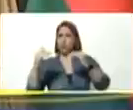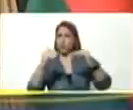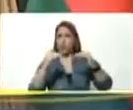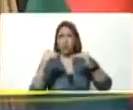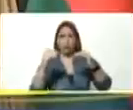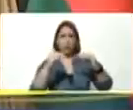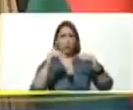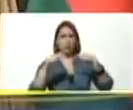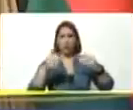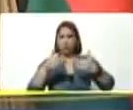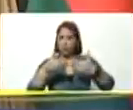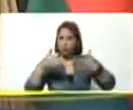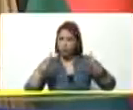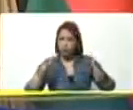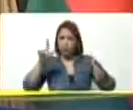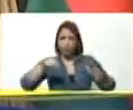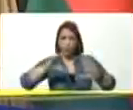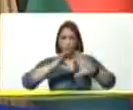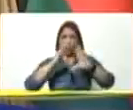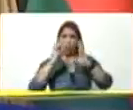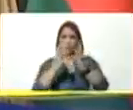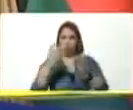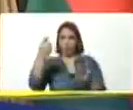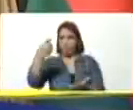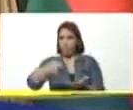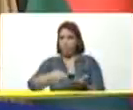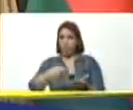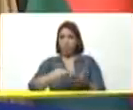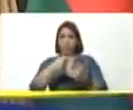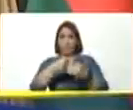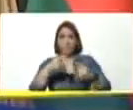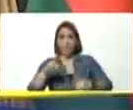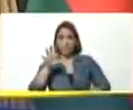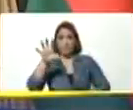a abrir el mundo de las inversiones para Belarus.